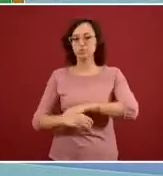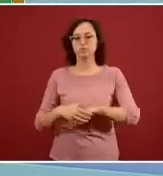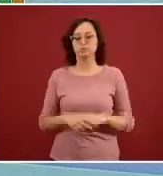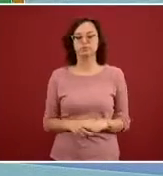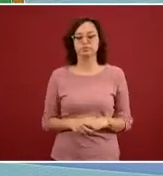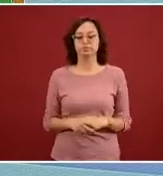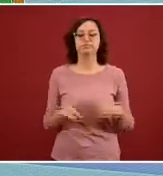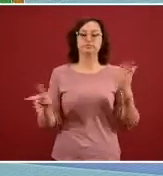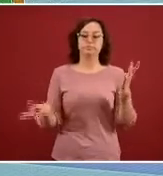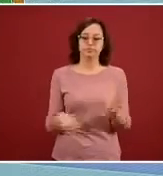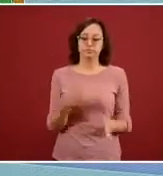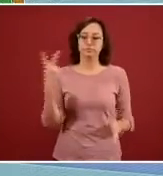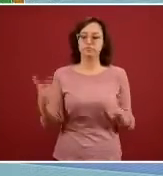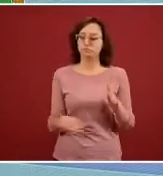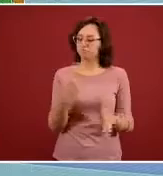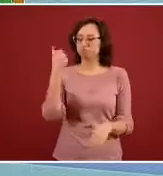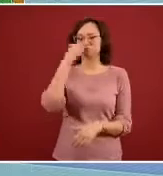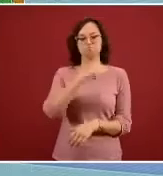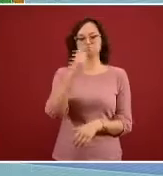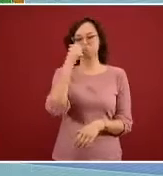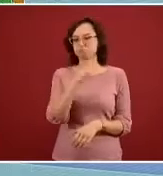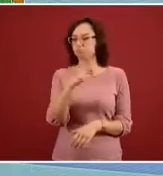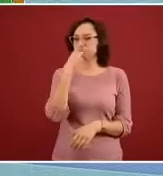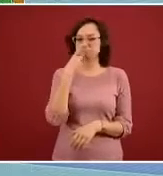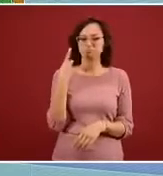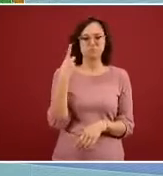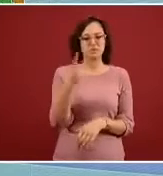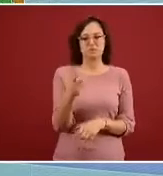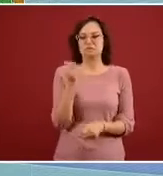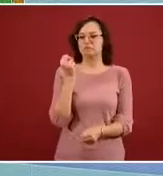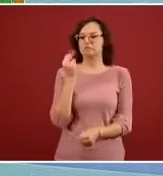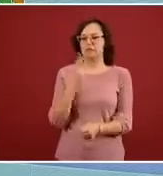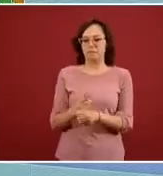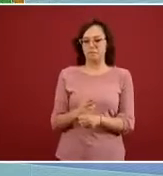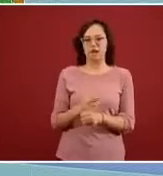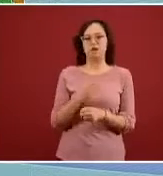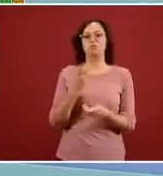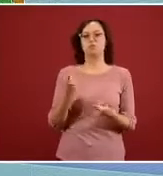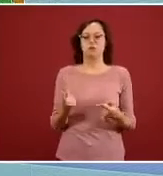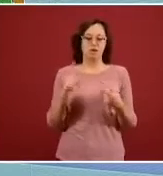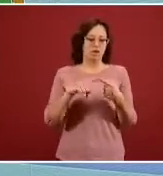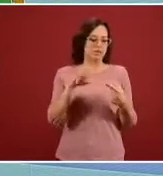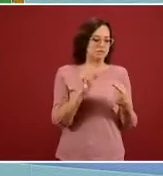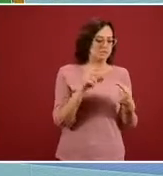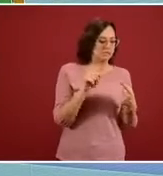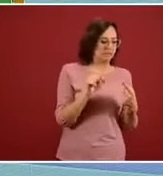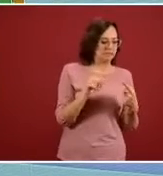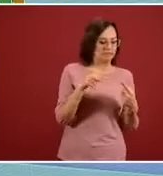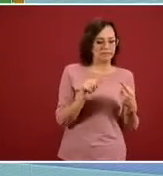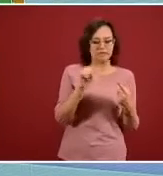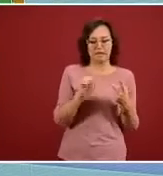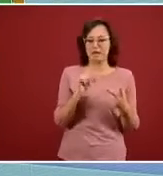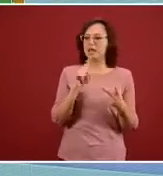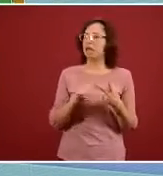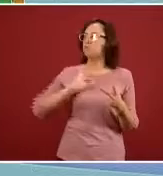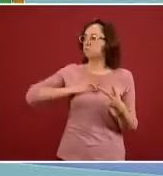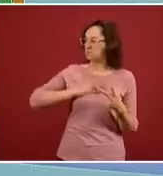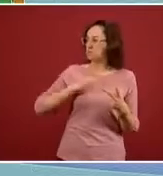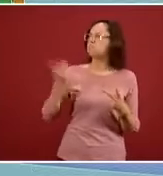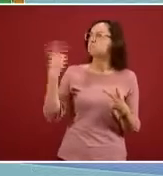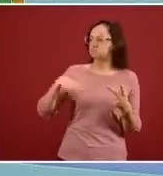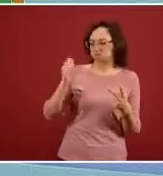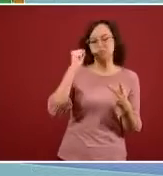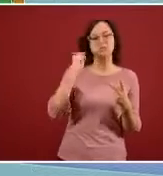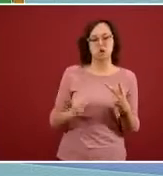nos gusta decirlo con anticipación, así como hemos dicho cada cosa, el modelo Centinela, la garantía de que iba a llegar el virus, el primer